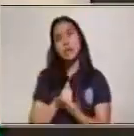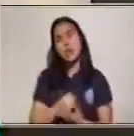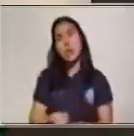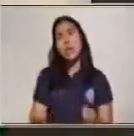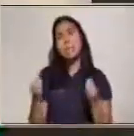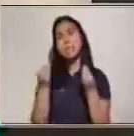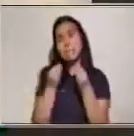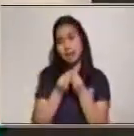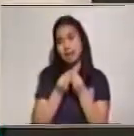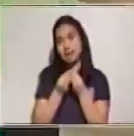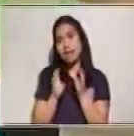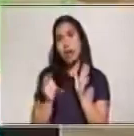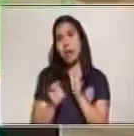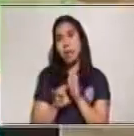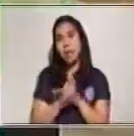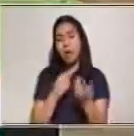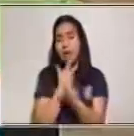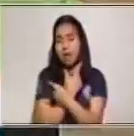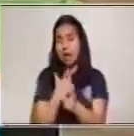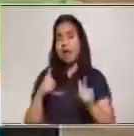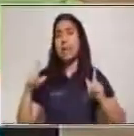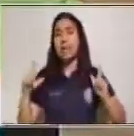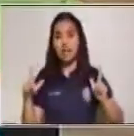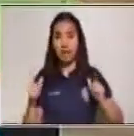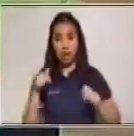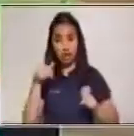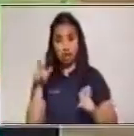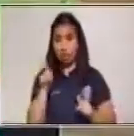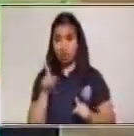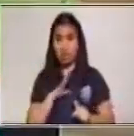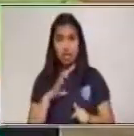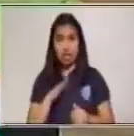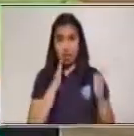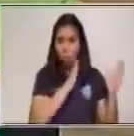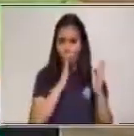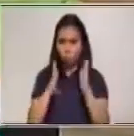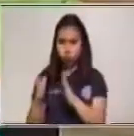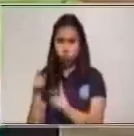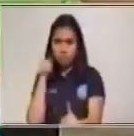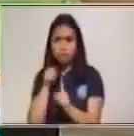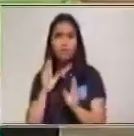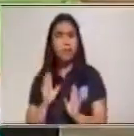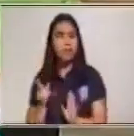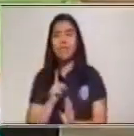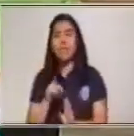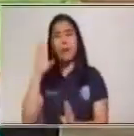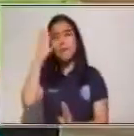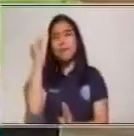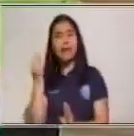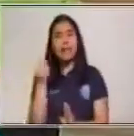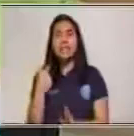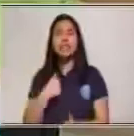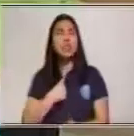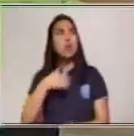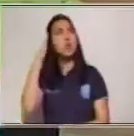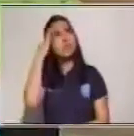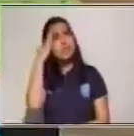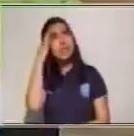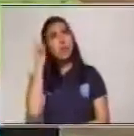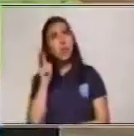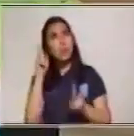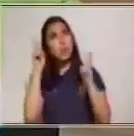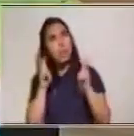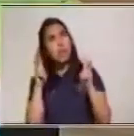las palabras. Aquí no hay un orden específico, porque en el mapa mental son las ideas de un tema central y todo lo